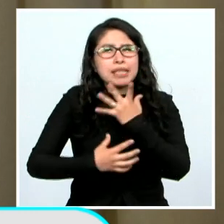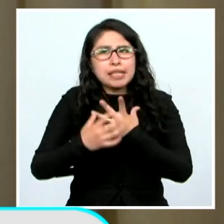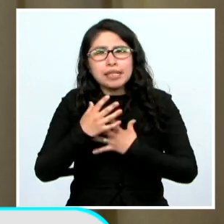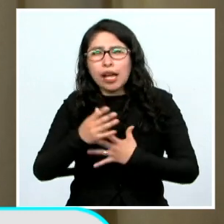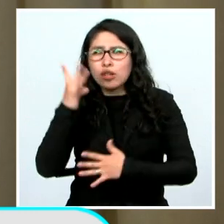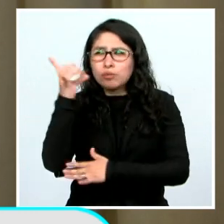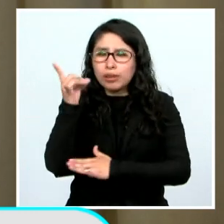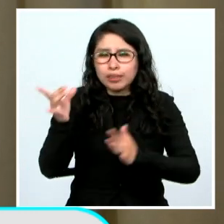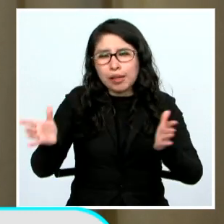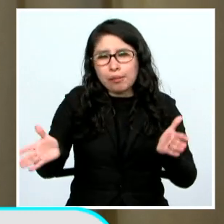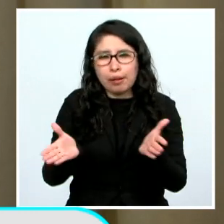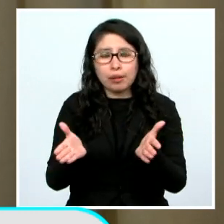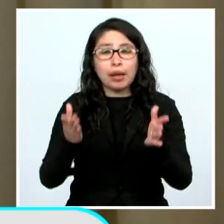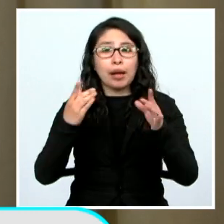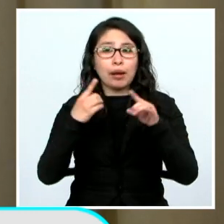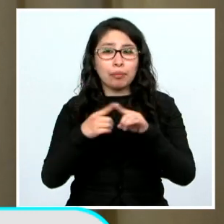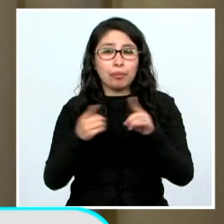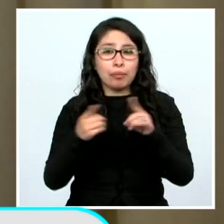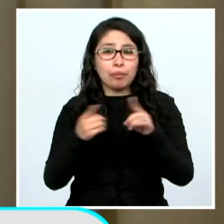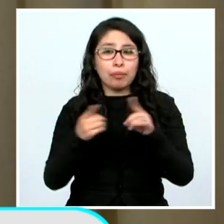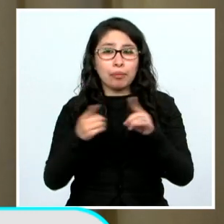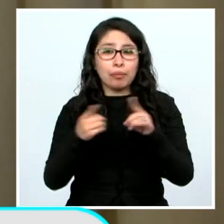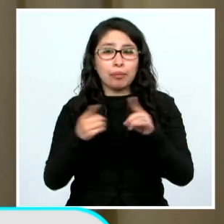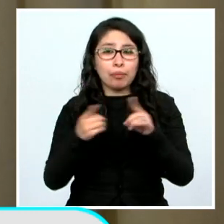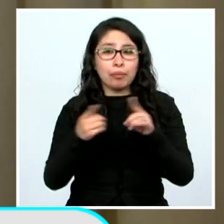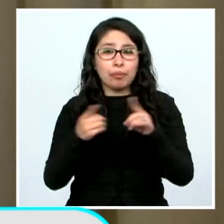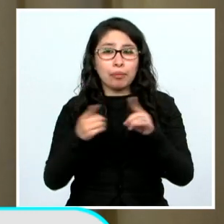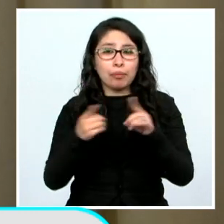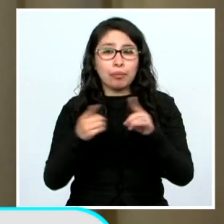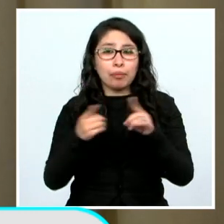Pero bueno, se presentó la pandemia.